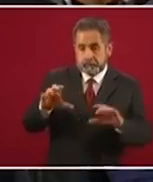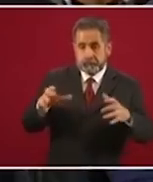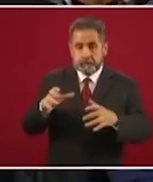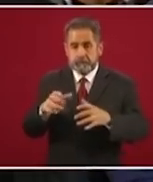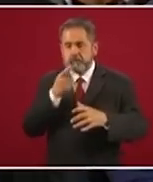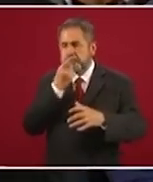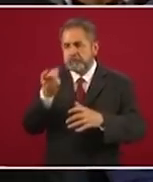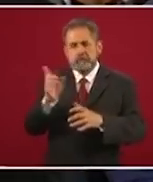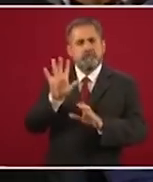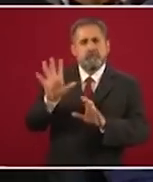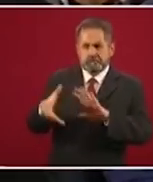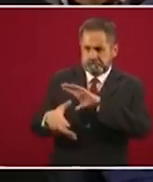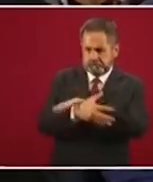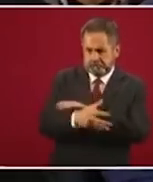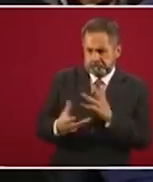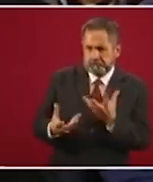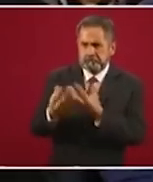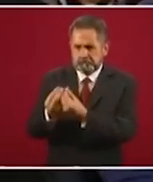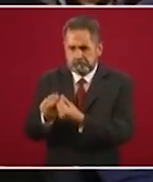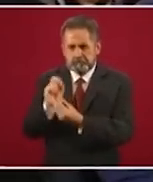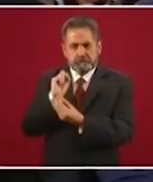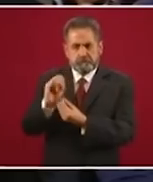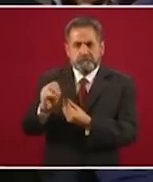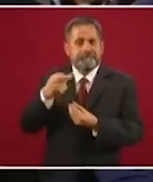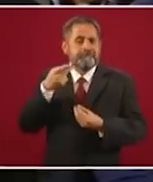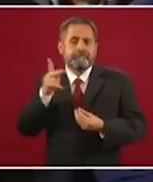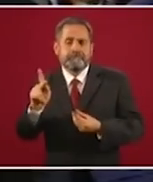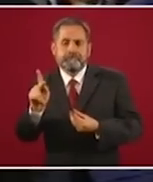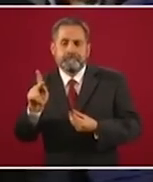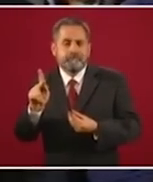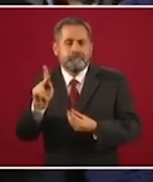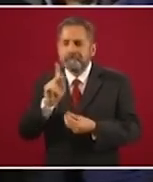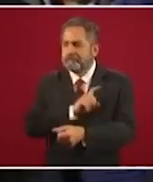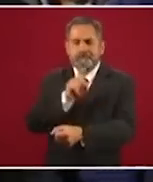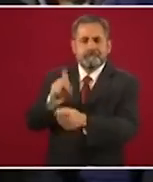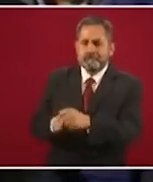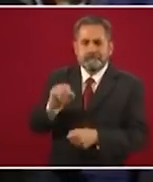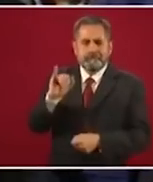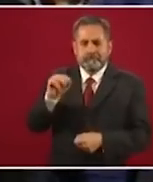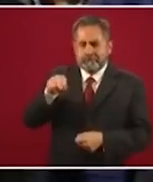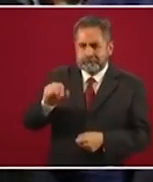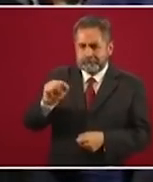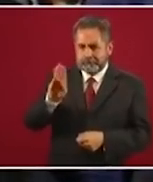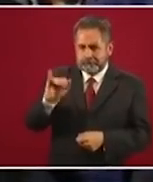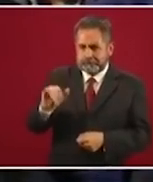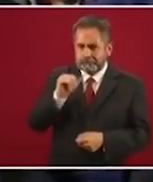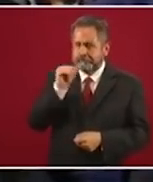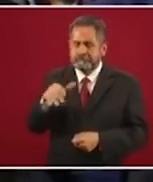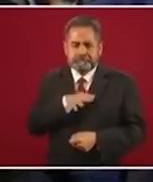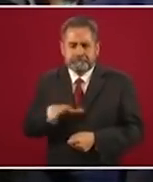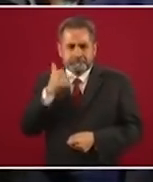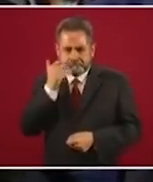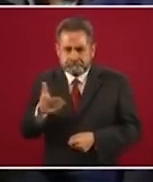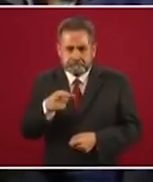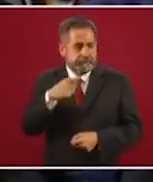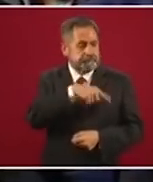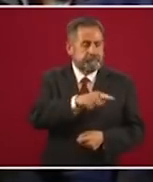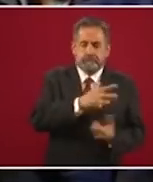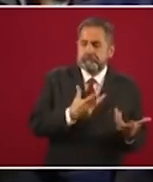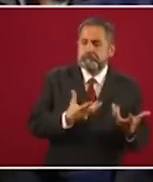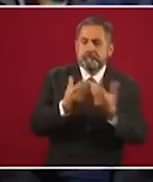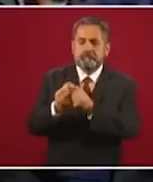un convenio, pero no significa una adhesión al INSABI, porque lo que buscan es no sumarse a un